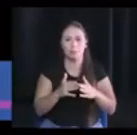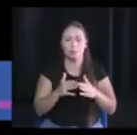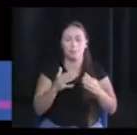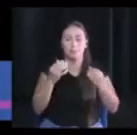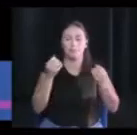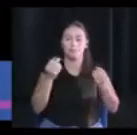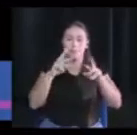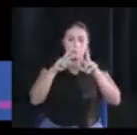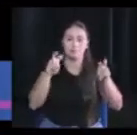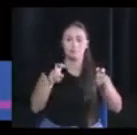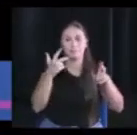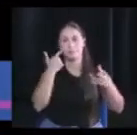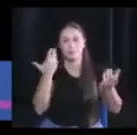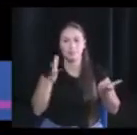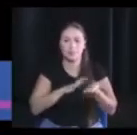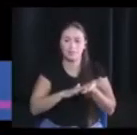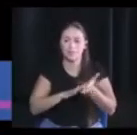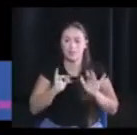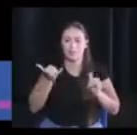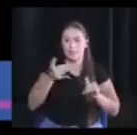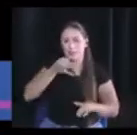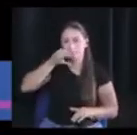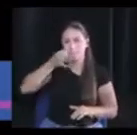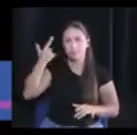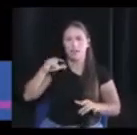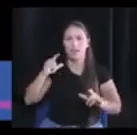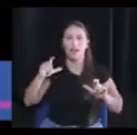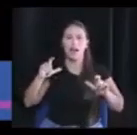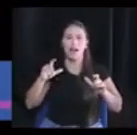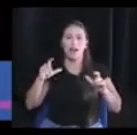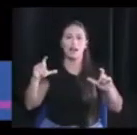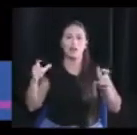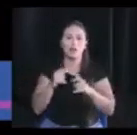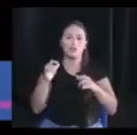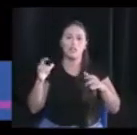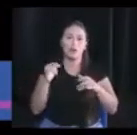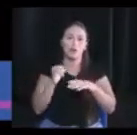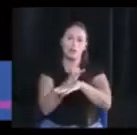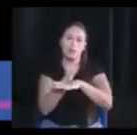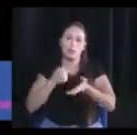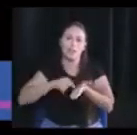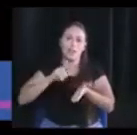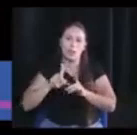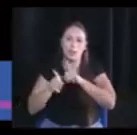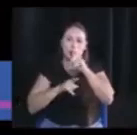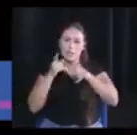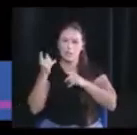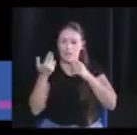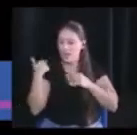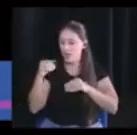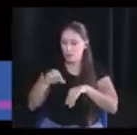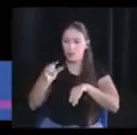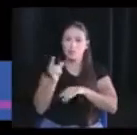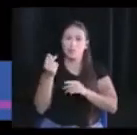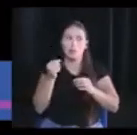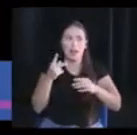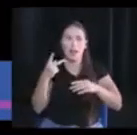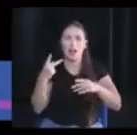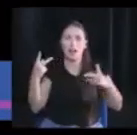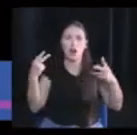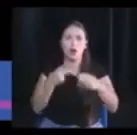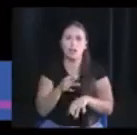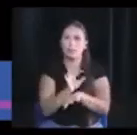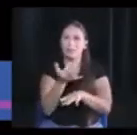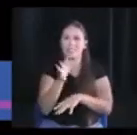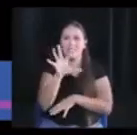por lo que fue el pronunciamiento del Consejo Directivo Central de la Universidad en las últimas horas a partir del recorte de prácticamente el